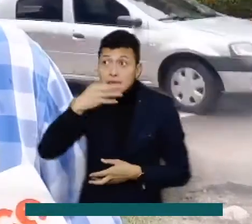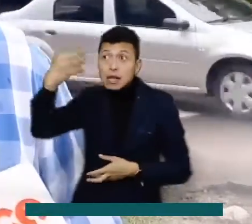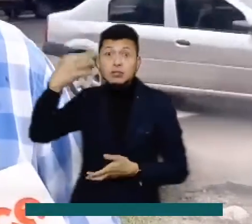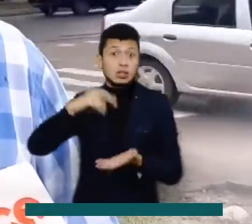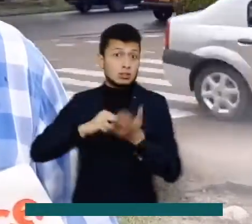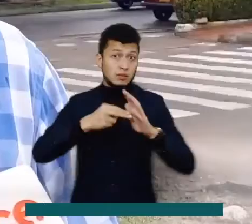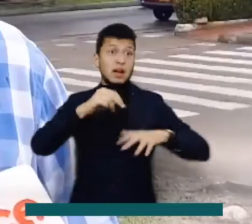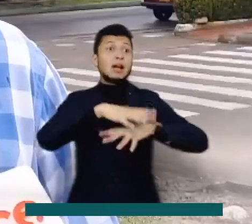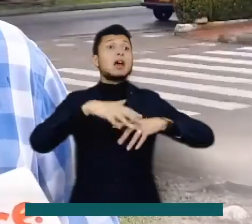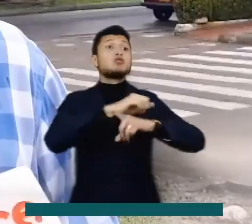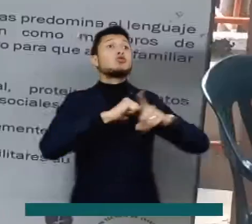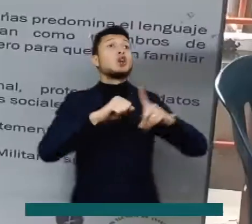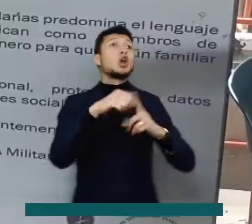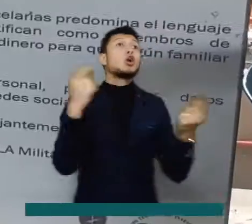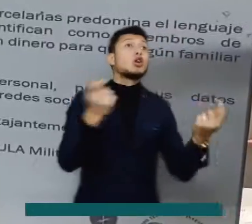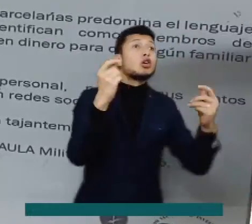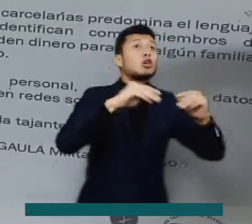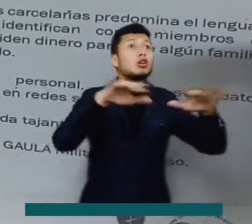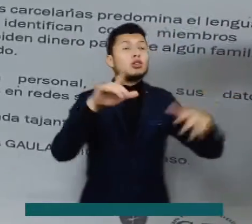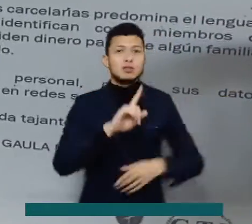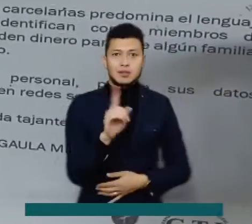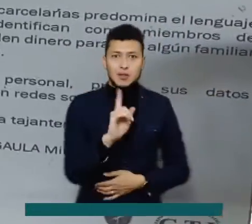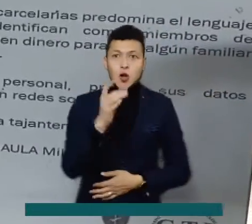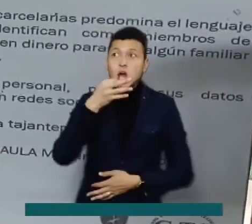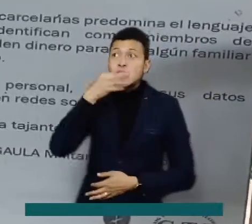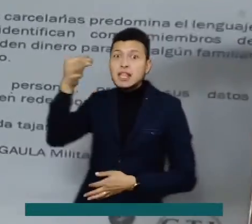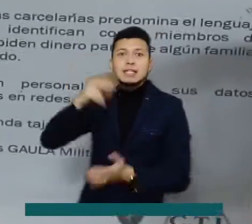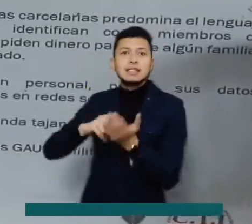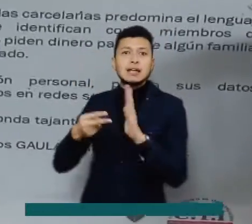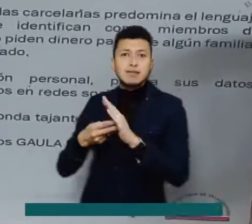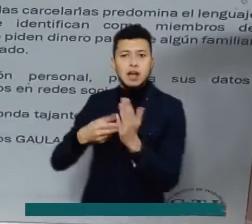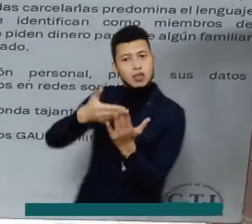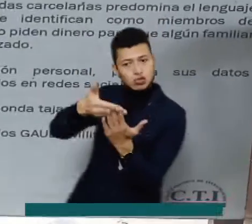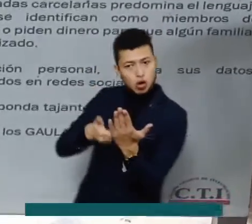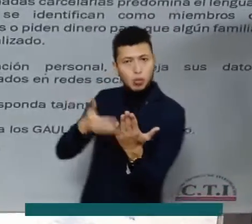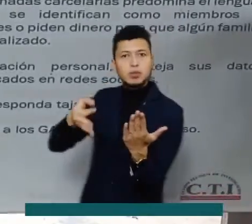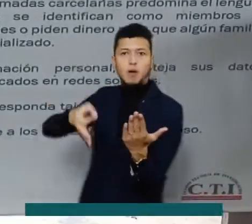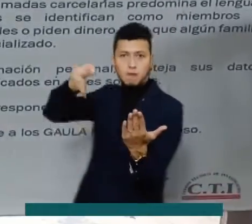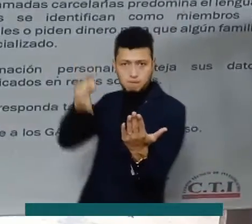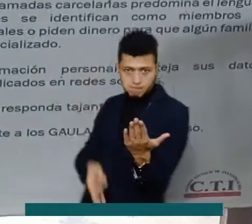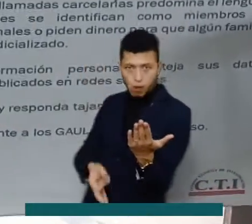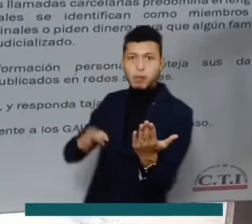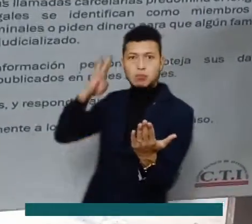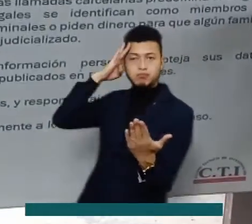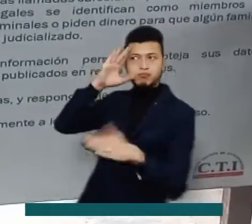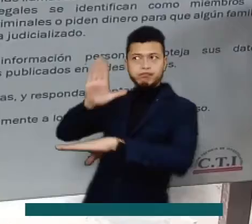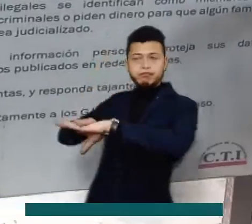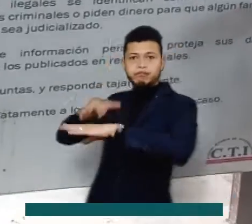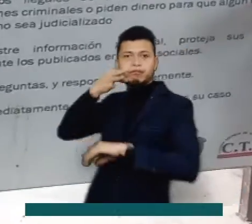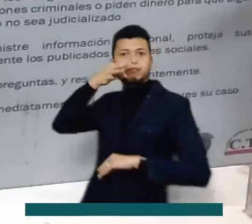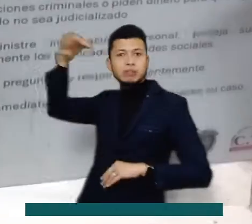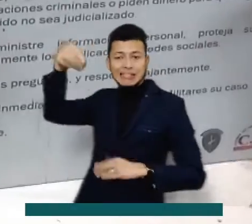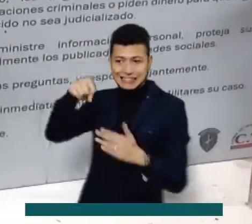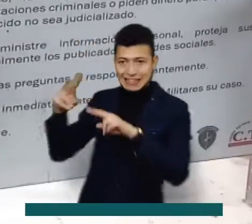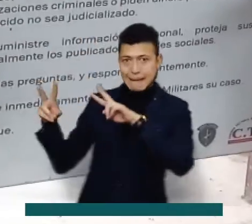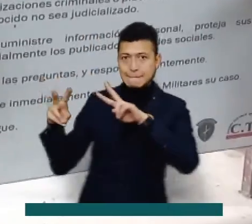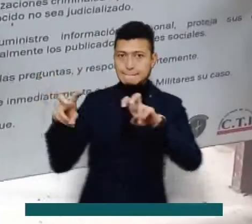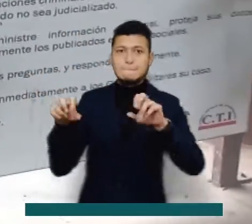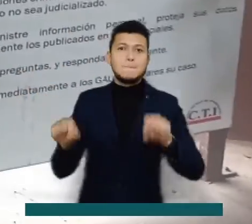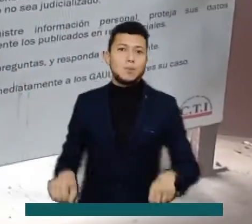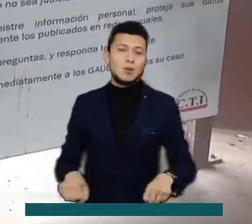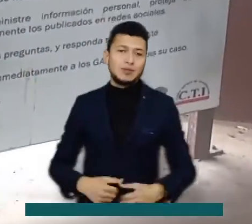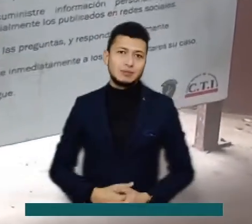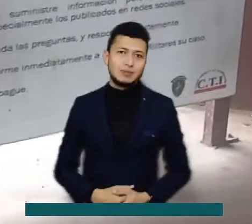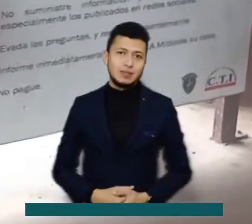es manifestarlo a través de las redes sociales, denunciar es poner en conocimiento de las autoridades mediante el documento legal que permita hacer